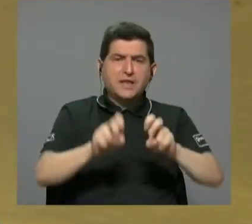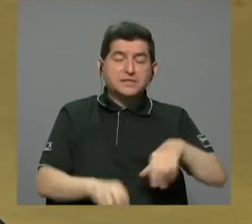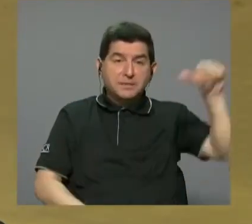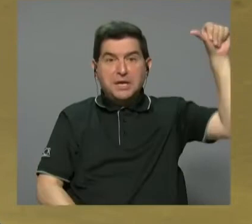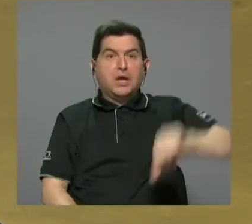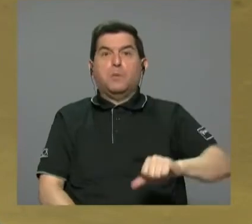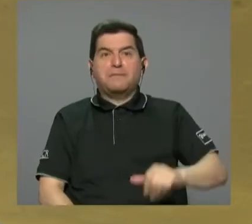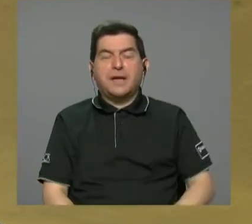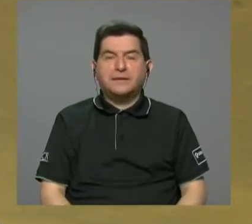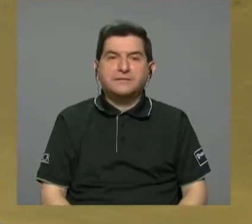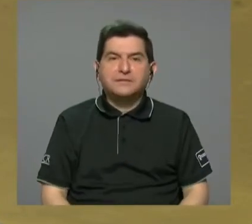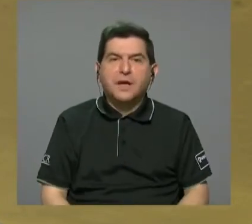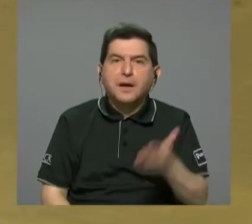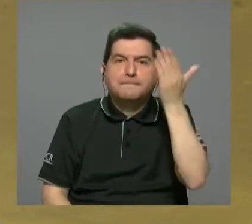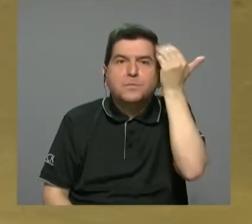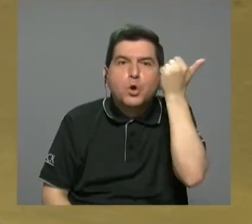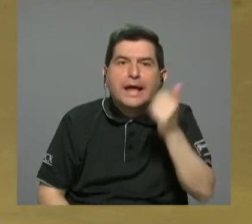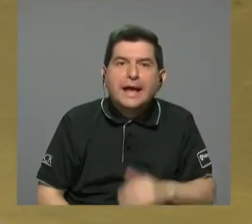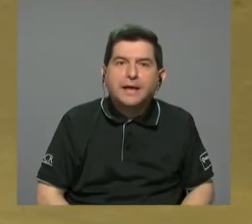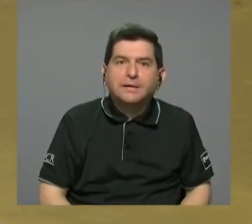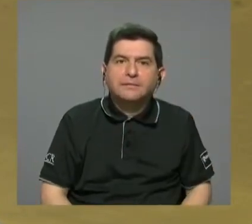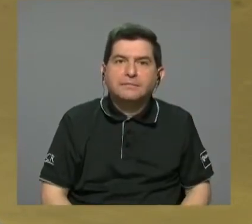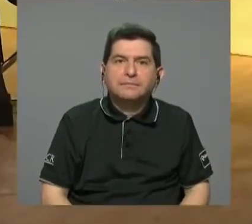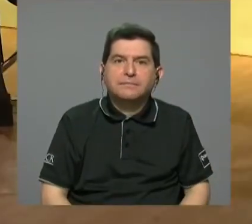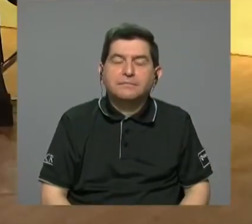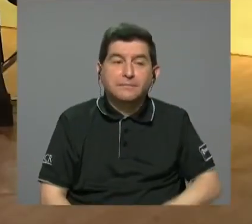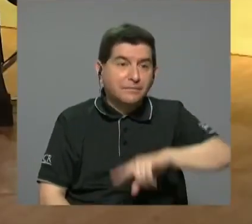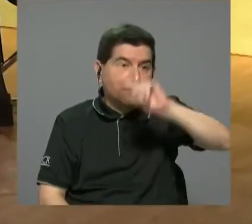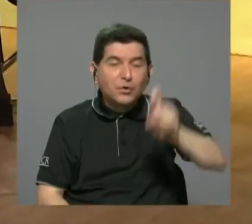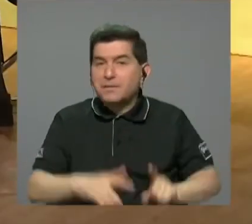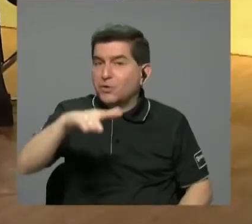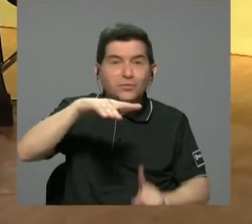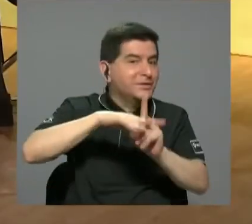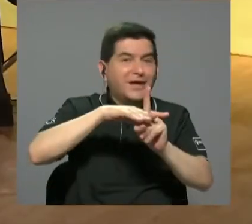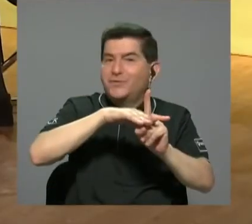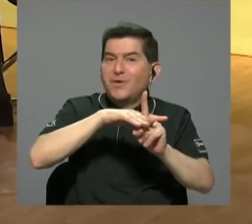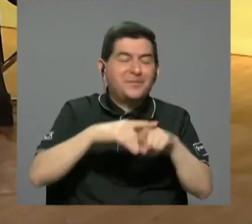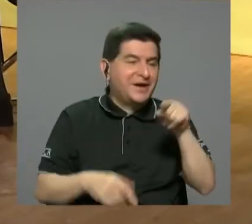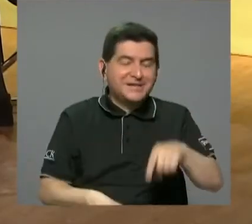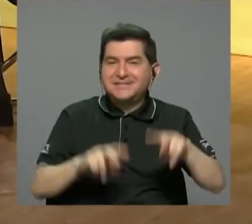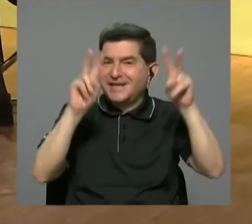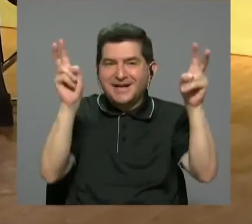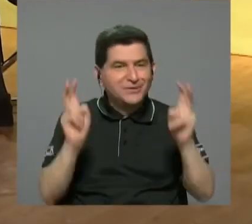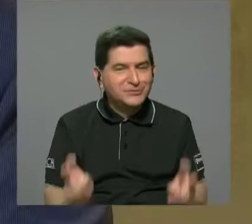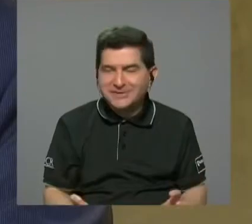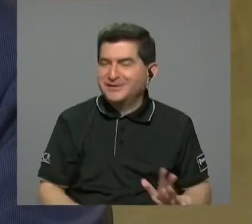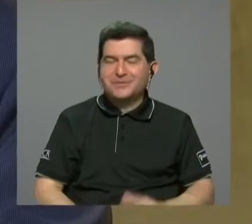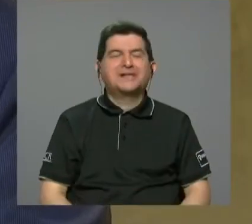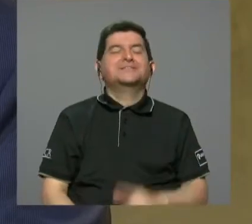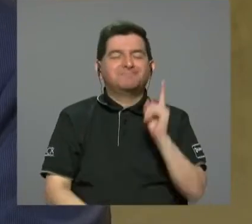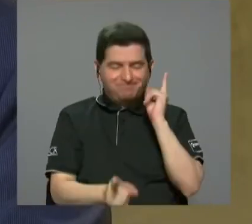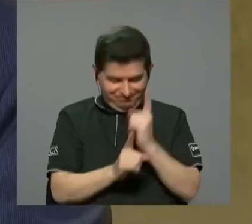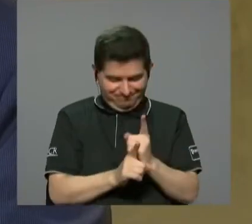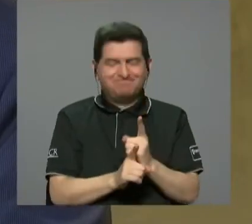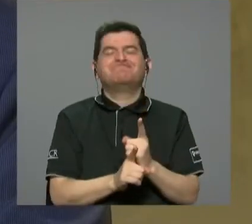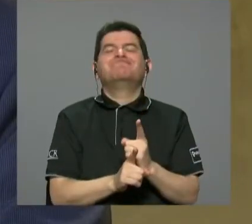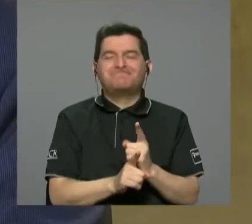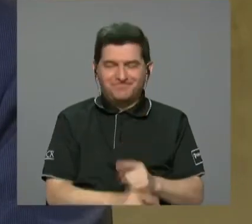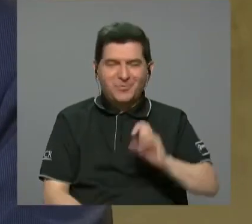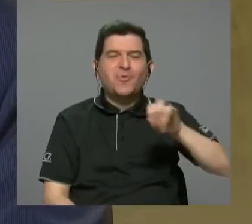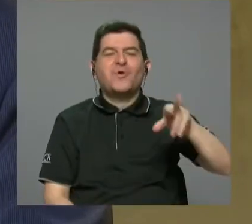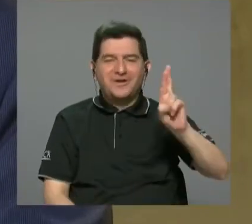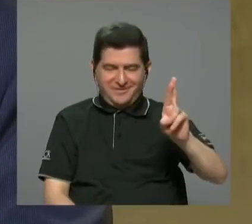reprueban, ¿por qué? O sea, que una pregunta que no estaba en el temario. Efectivamente, Juan